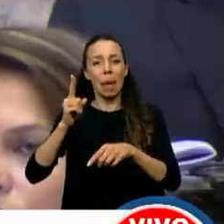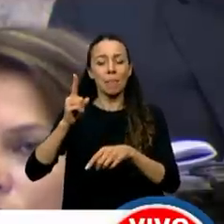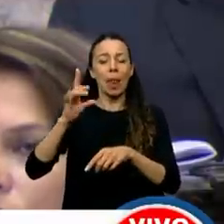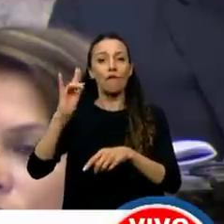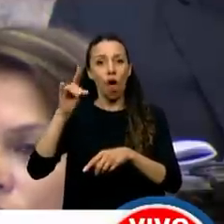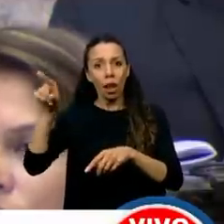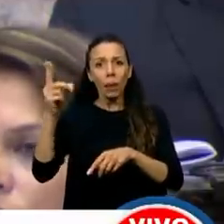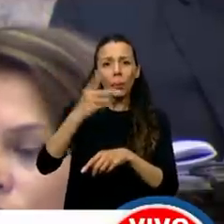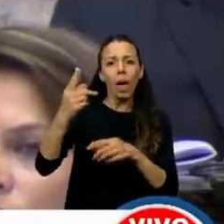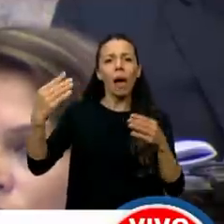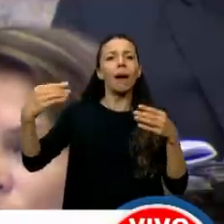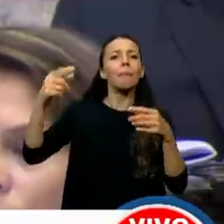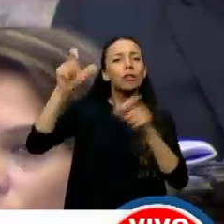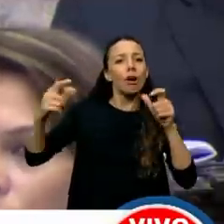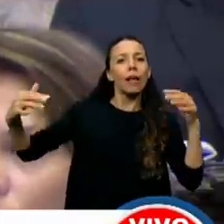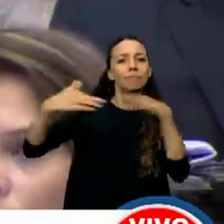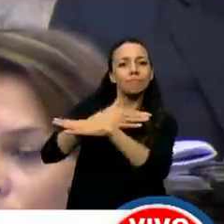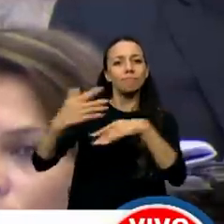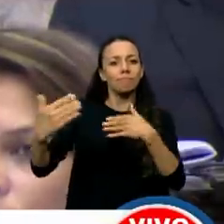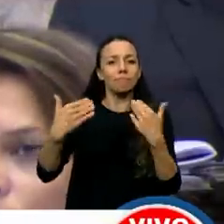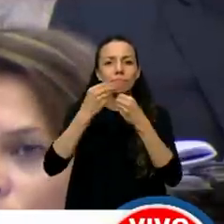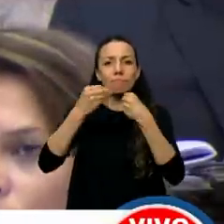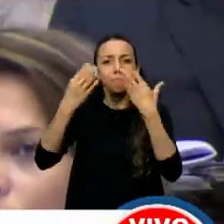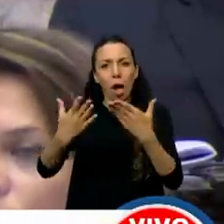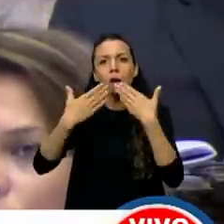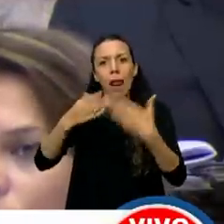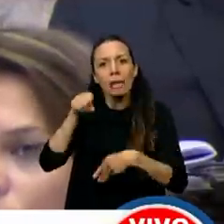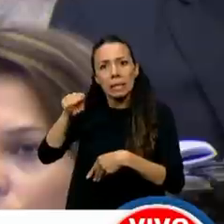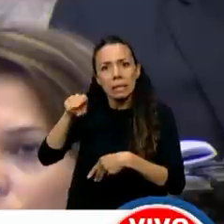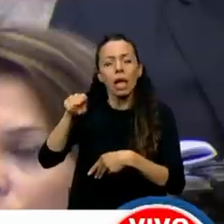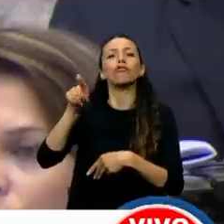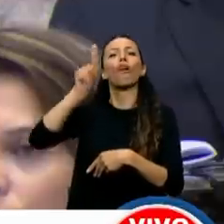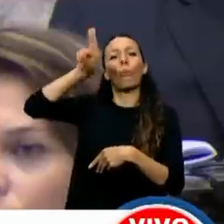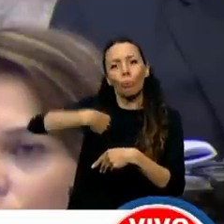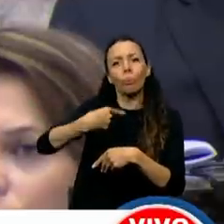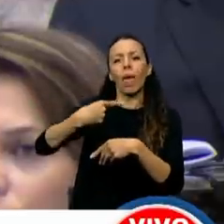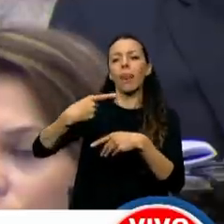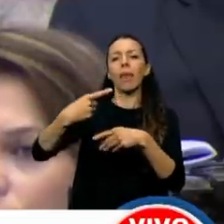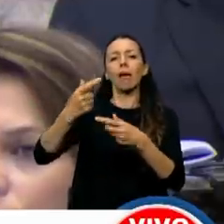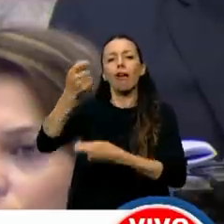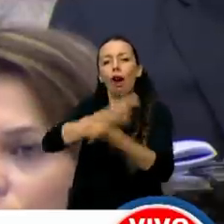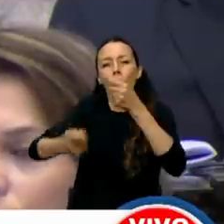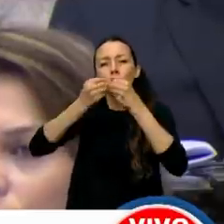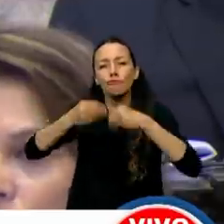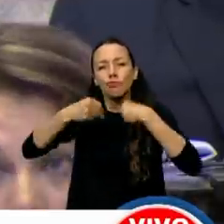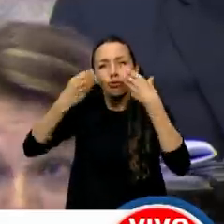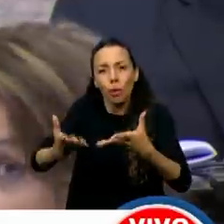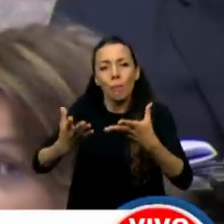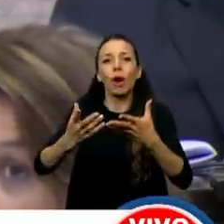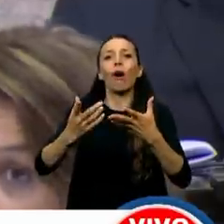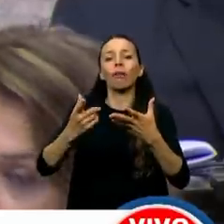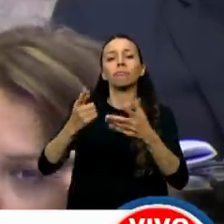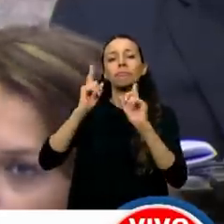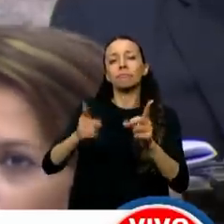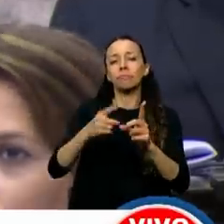sino que optimizará el desarrollo productivo y comercial entre ambos países con una agenda bilateral estratégica